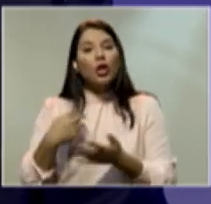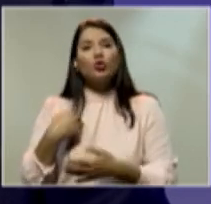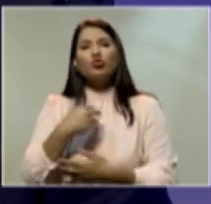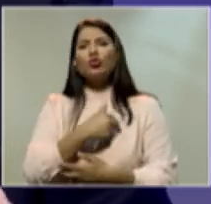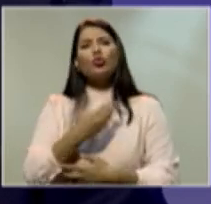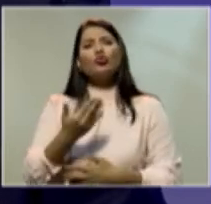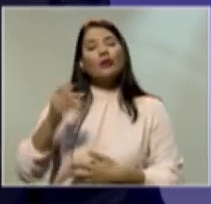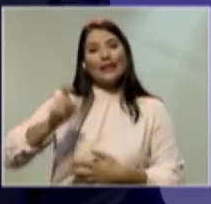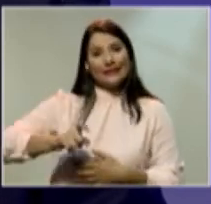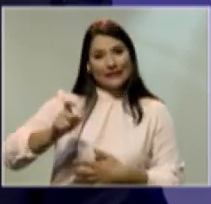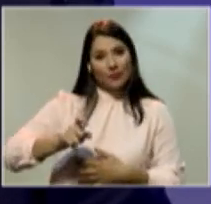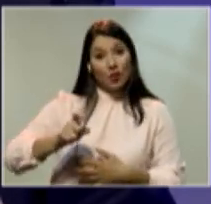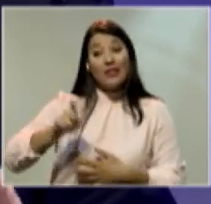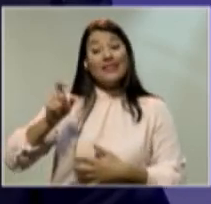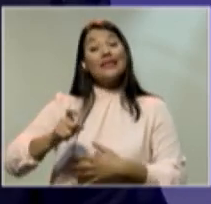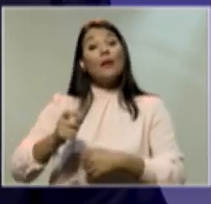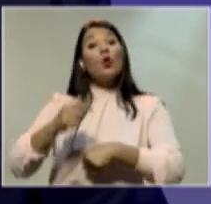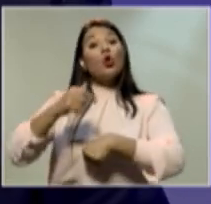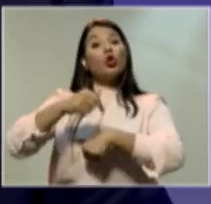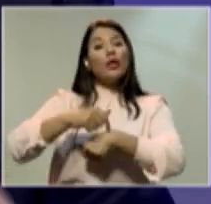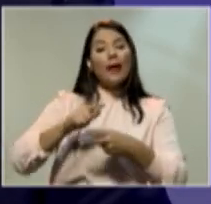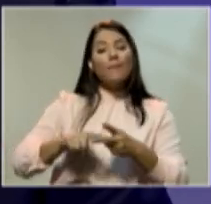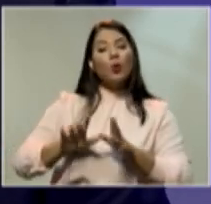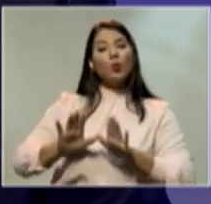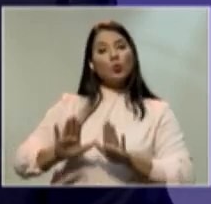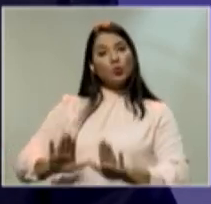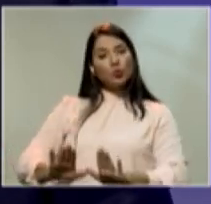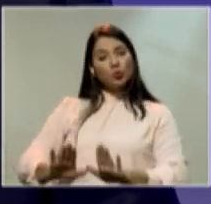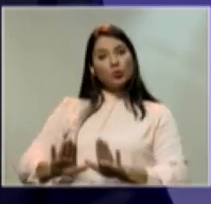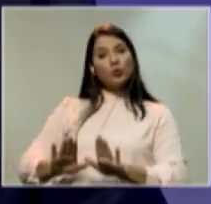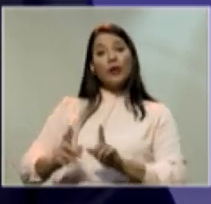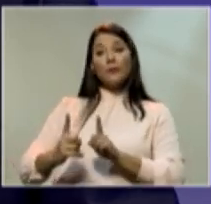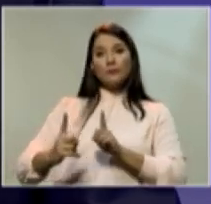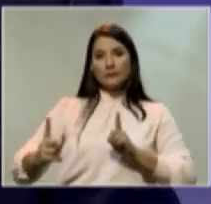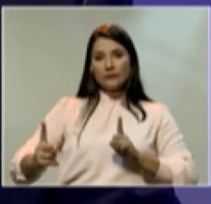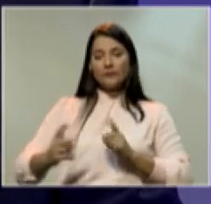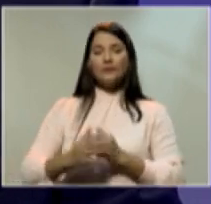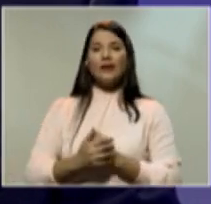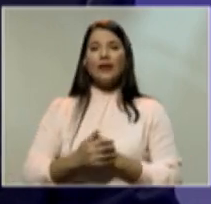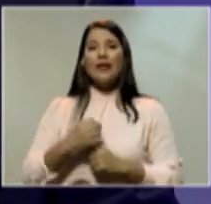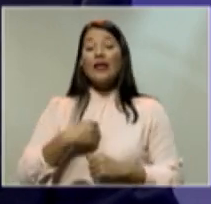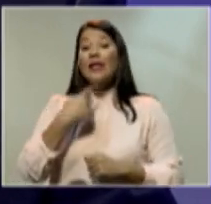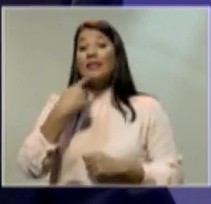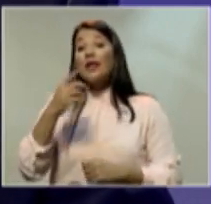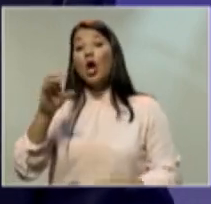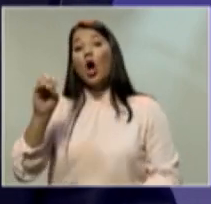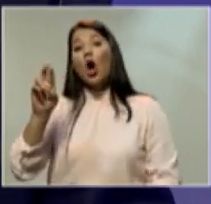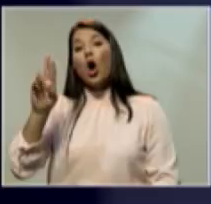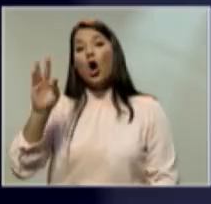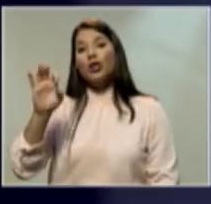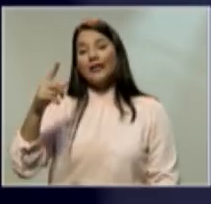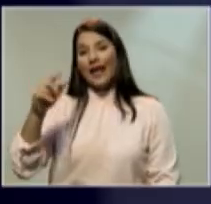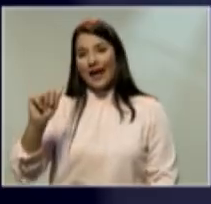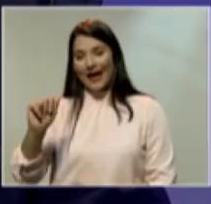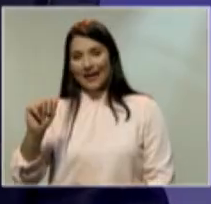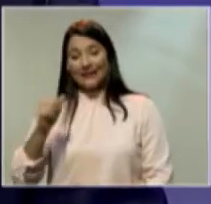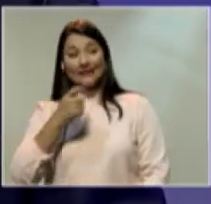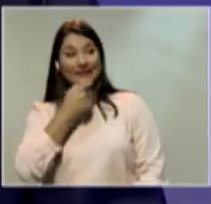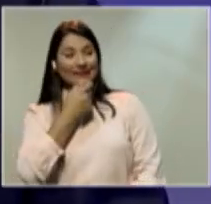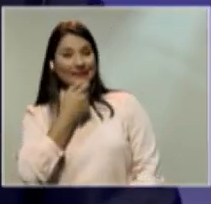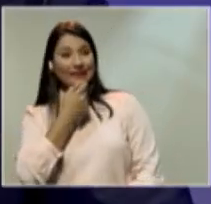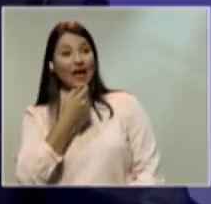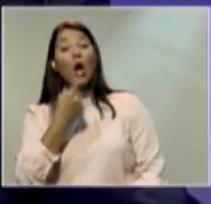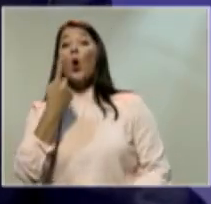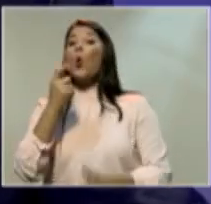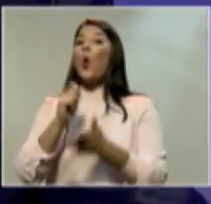necesita es tiempo, mesura, distancia. Decía Ortega y Gasset, un